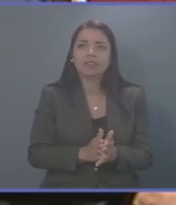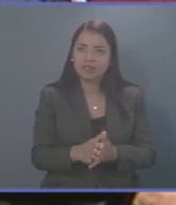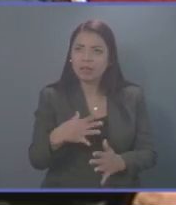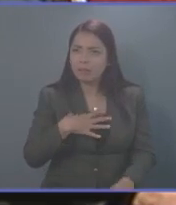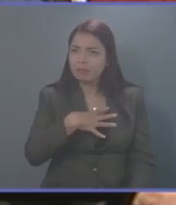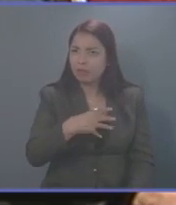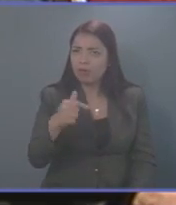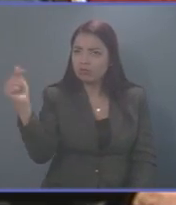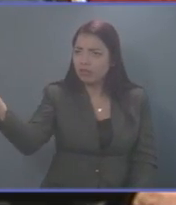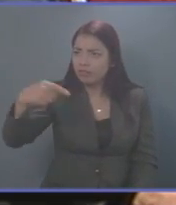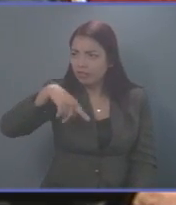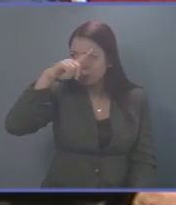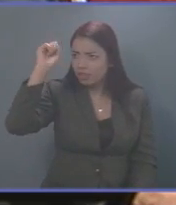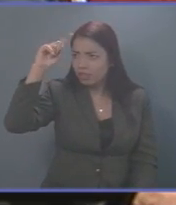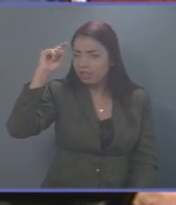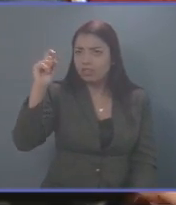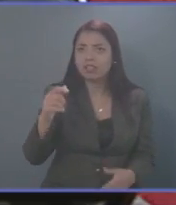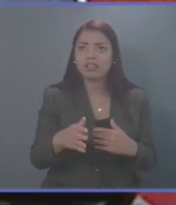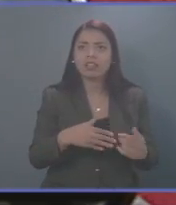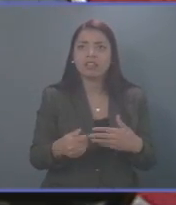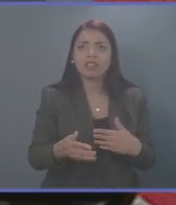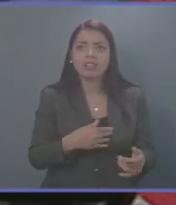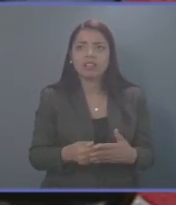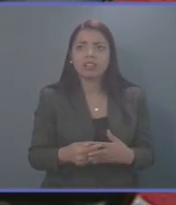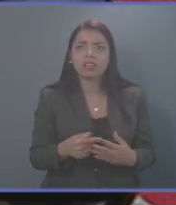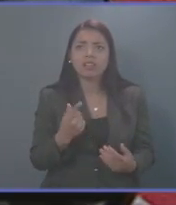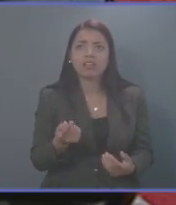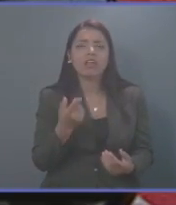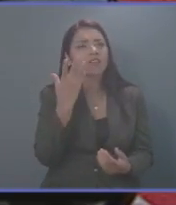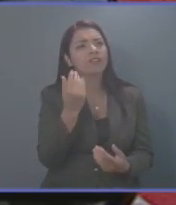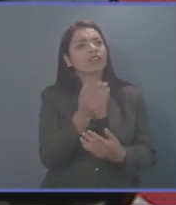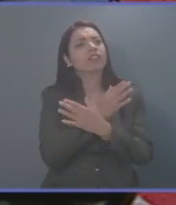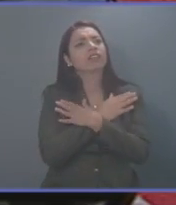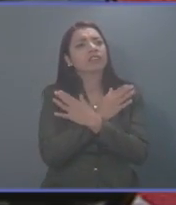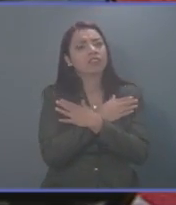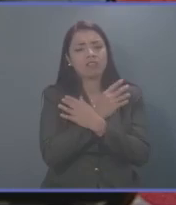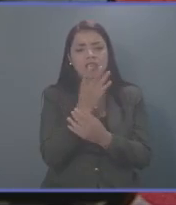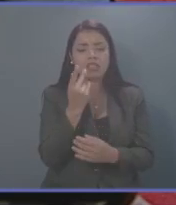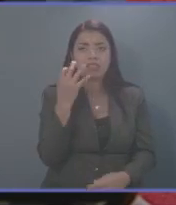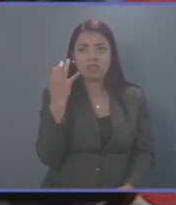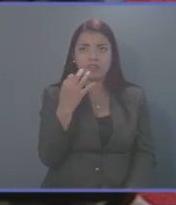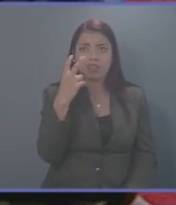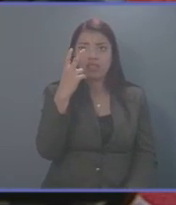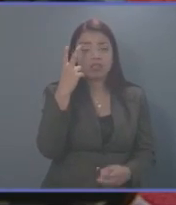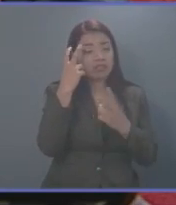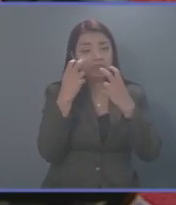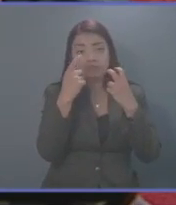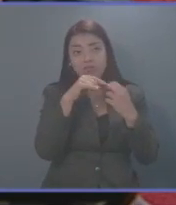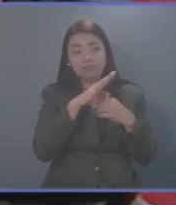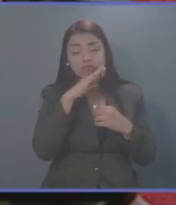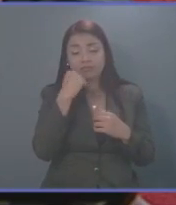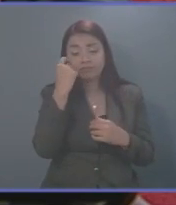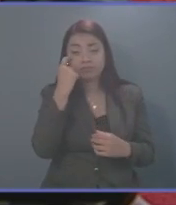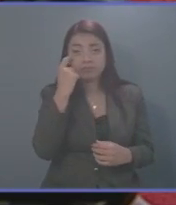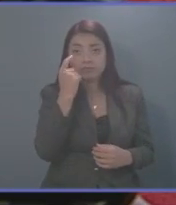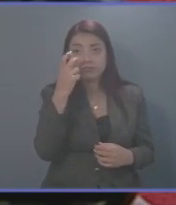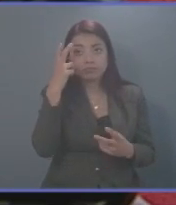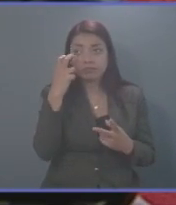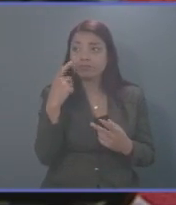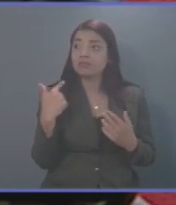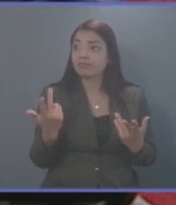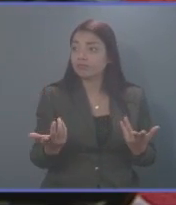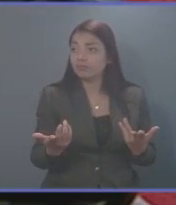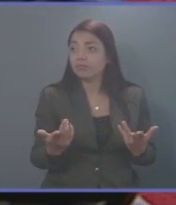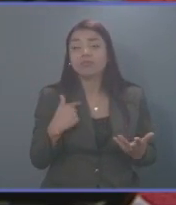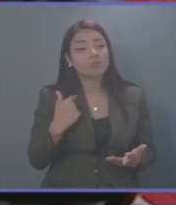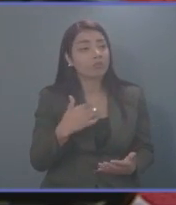trabajar a pesar de tener una incapacidad para este día, yo aquí estoy en mi curul porque me apasiona lo